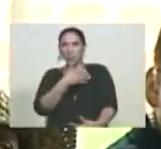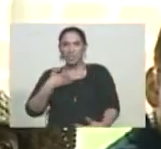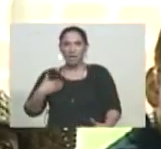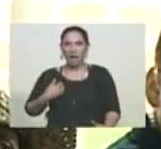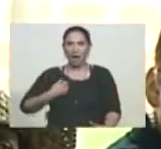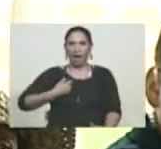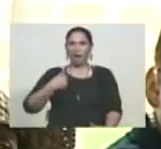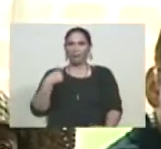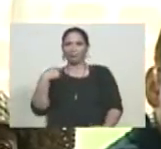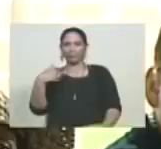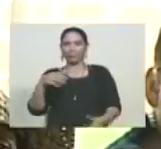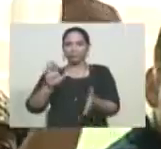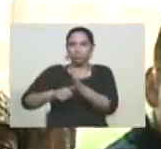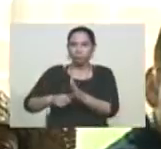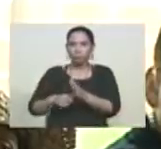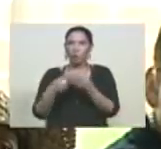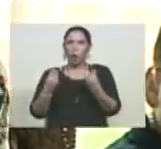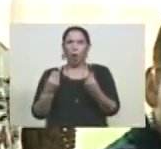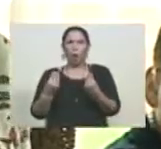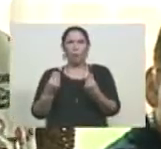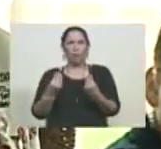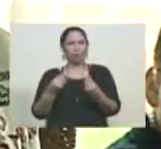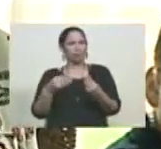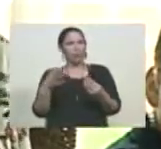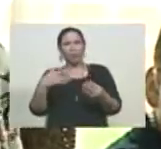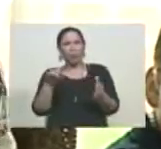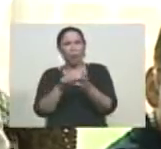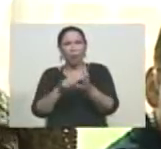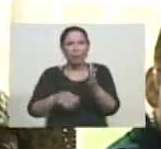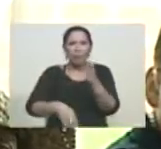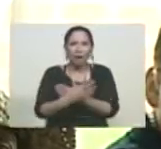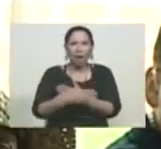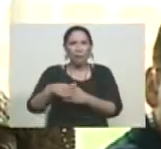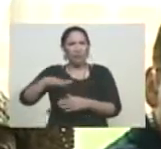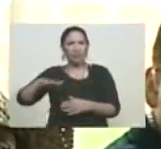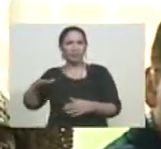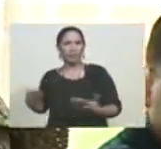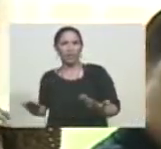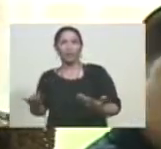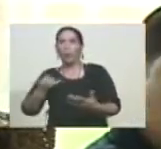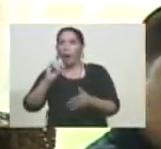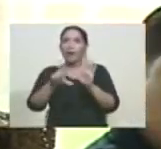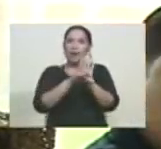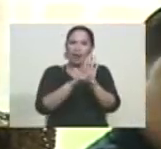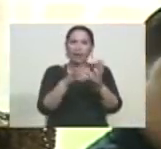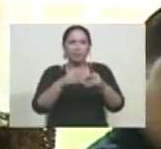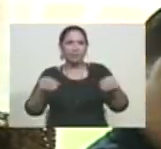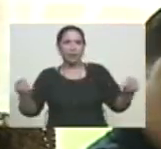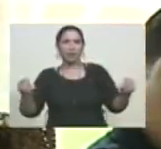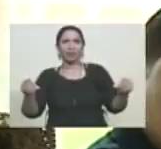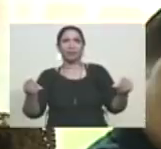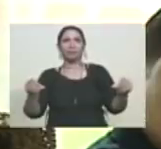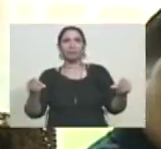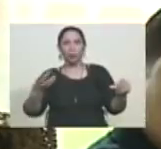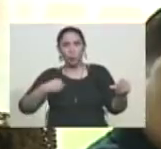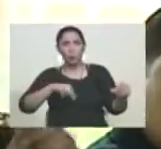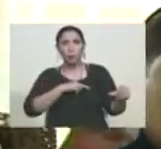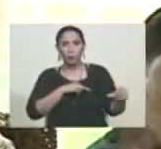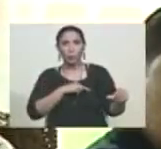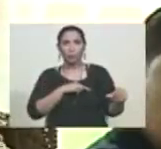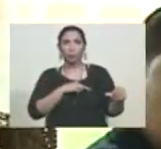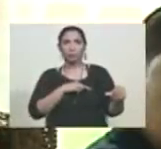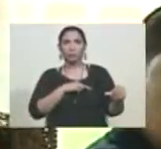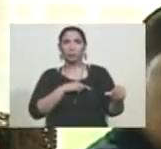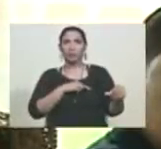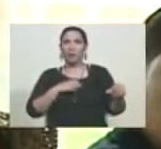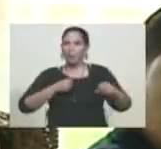al terrateniente. ¿A dónde vamos? A un retroceso donde aquí hay una ley de tierra. Entonces estaríamos echando